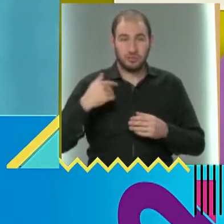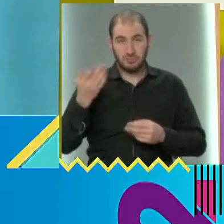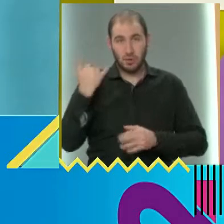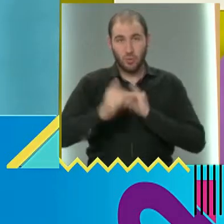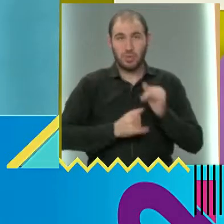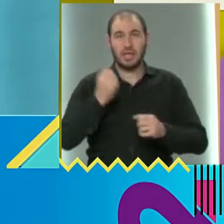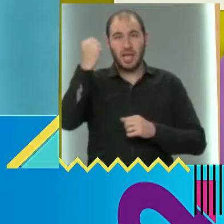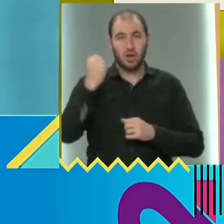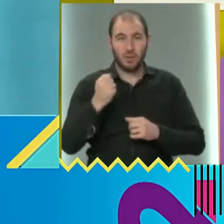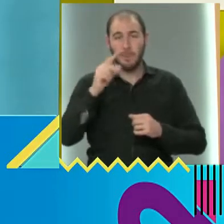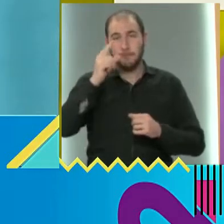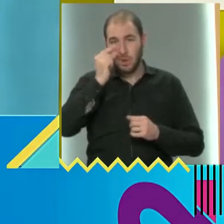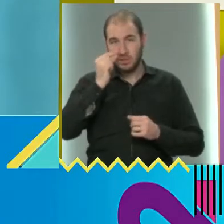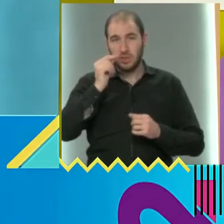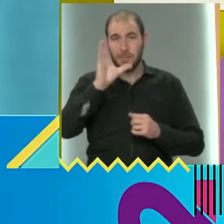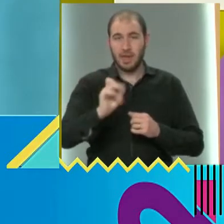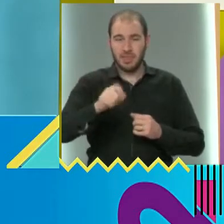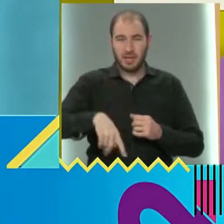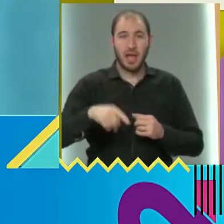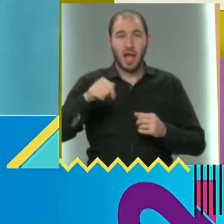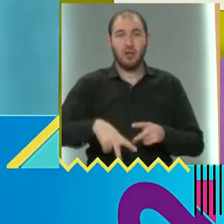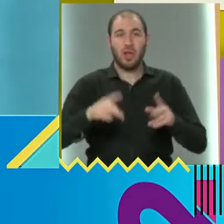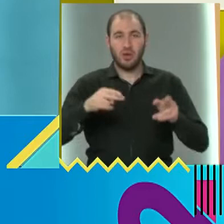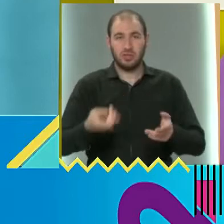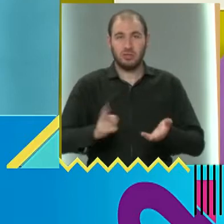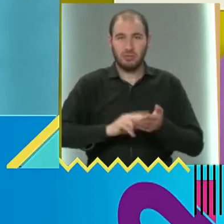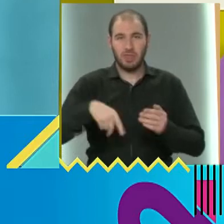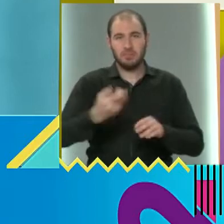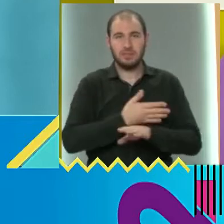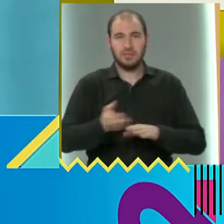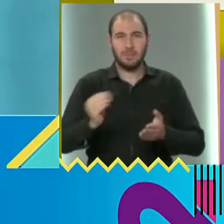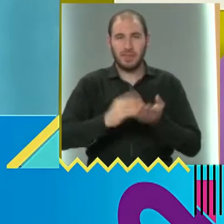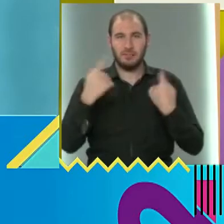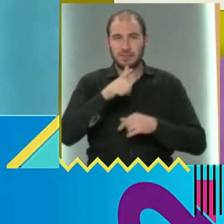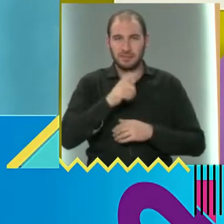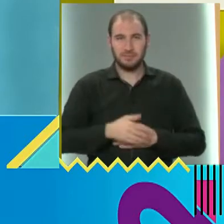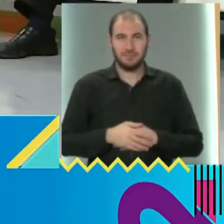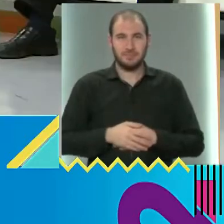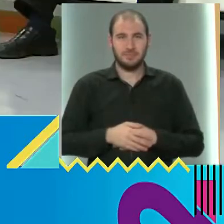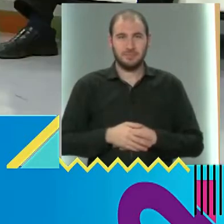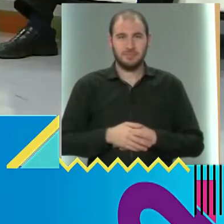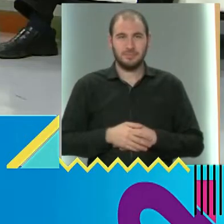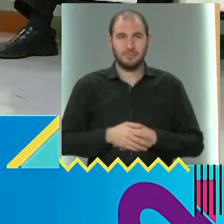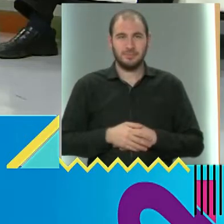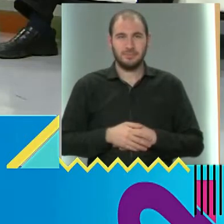decíamos, económico y político de nuestro país. Nos vamos a ir a otro corte y enseguida continuamos con más Distintos Parecidos.